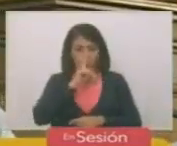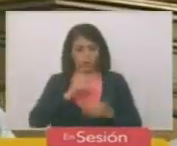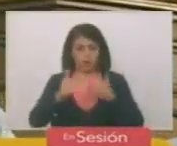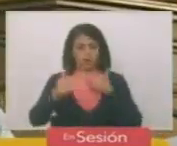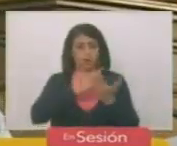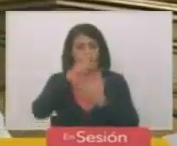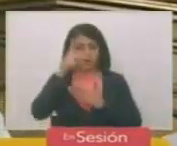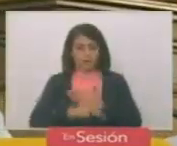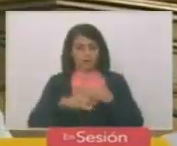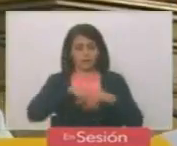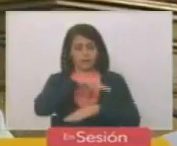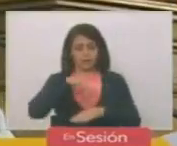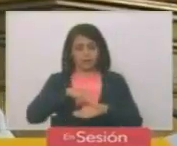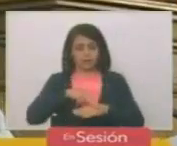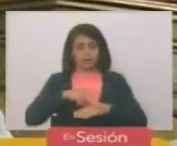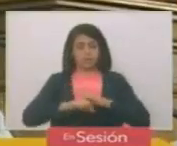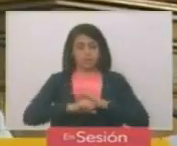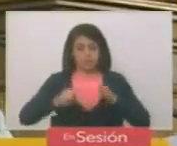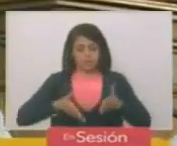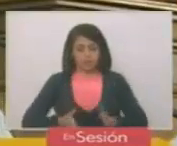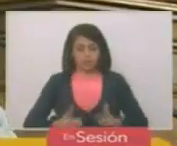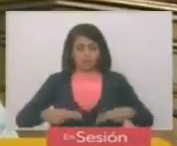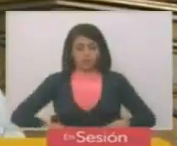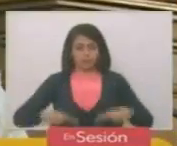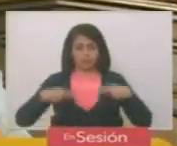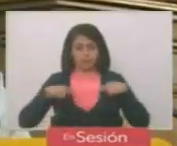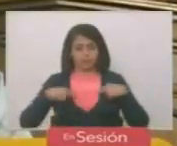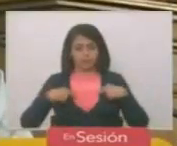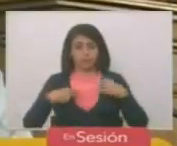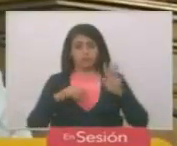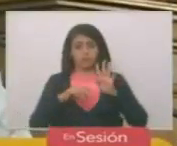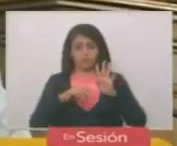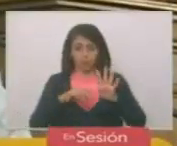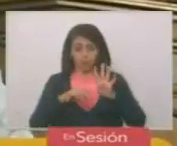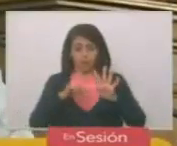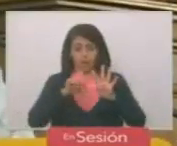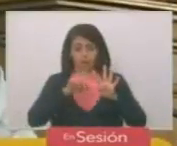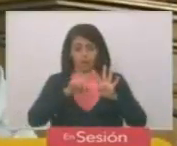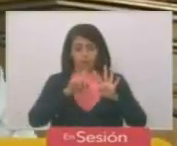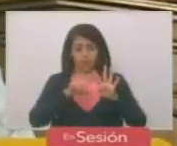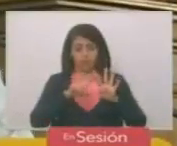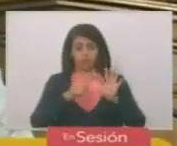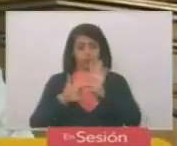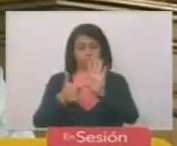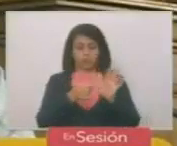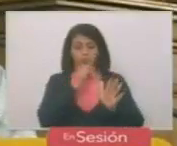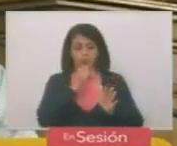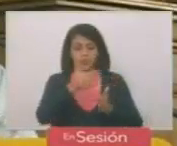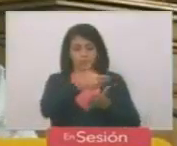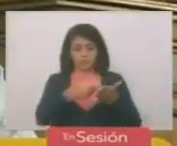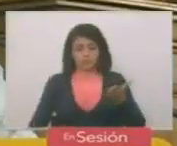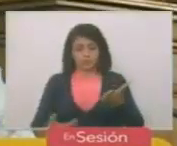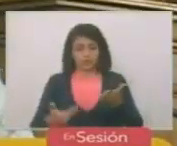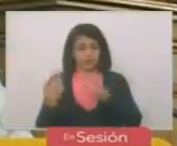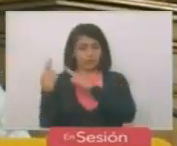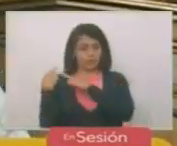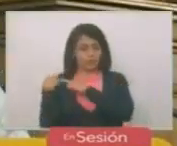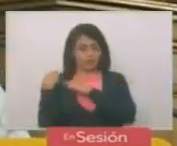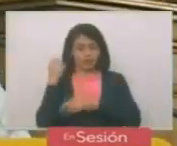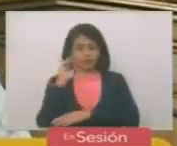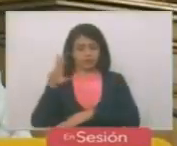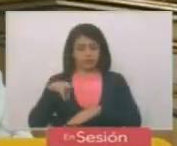Plan Nacional Parto Humanizado. Y punto número 4, presentación del informe de la delegación de la